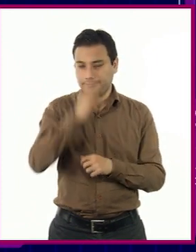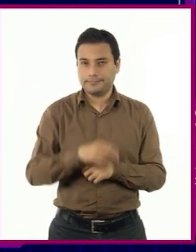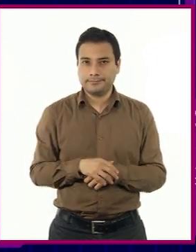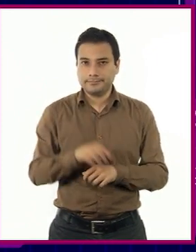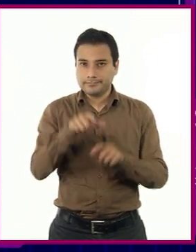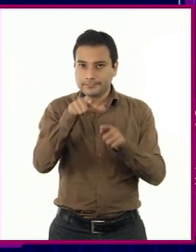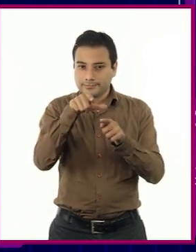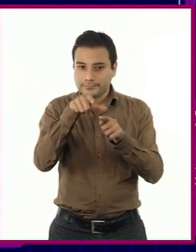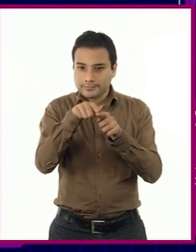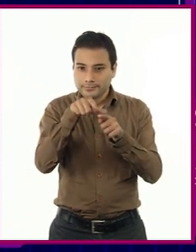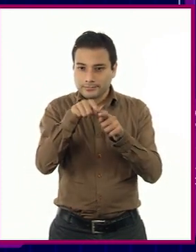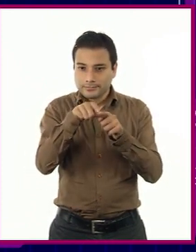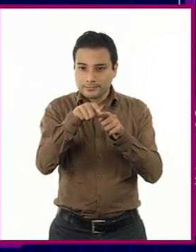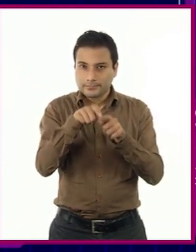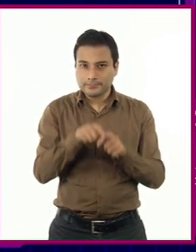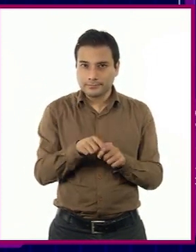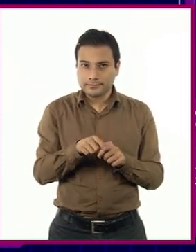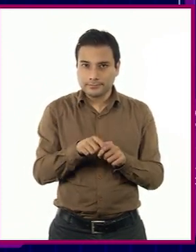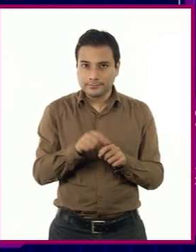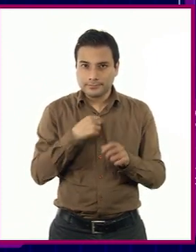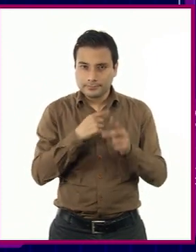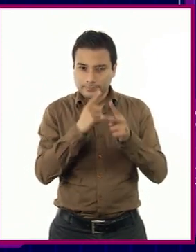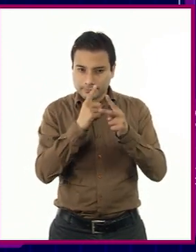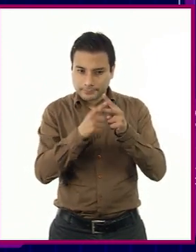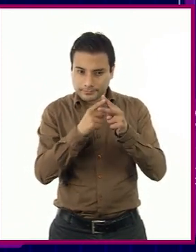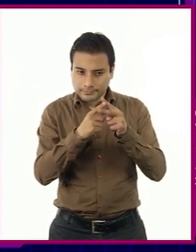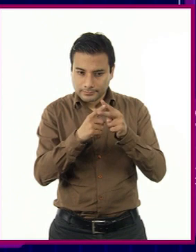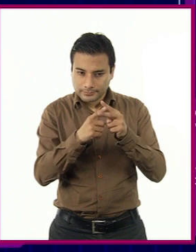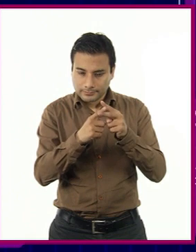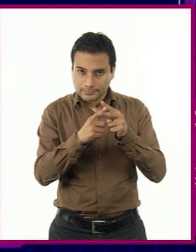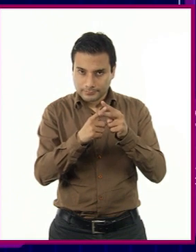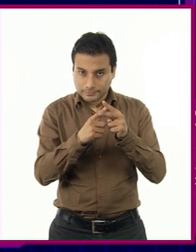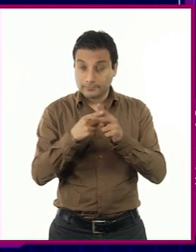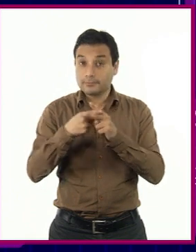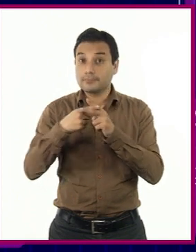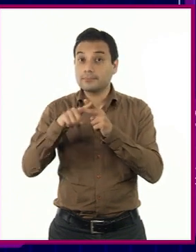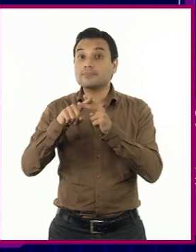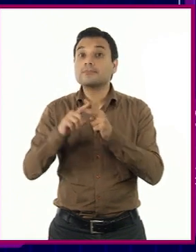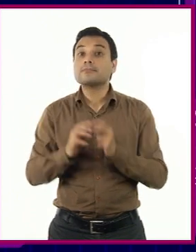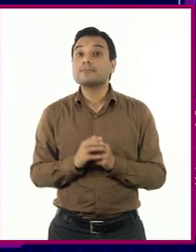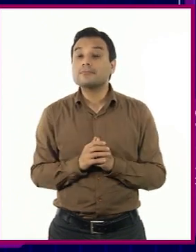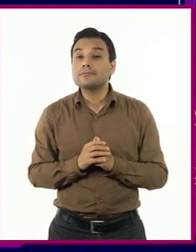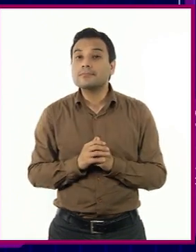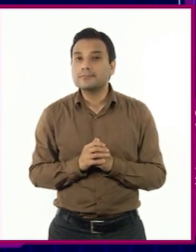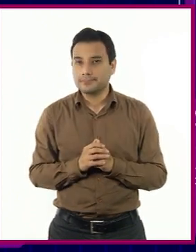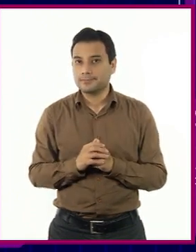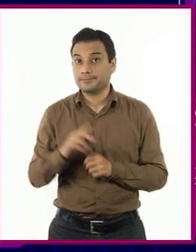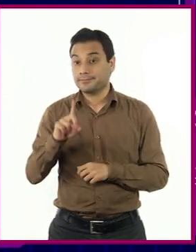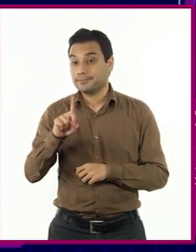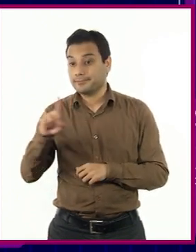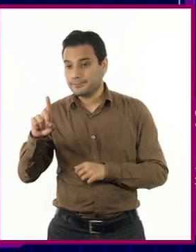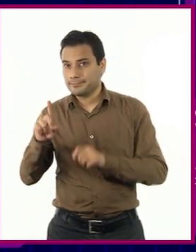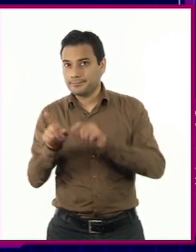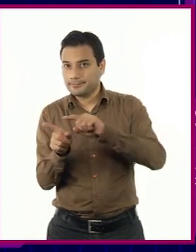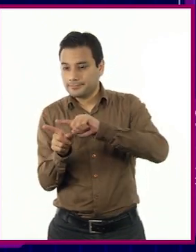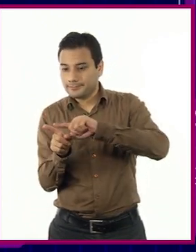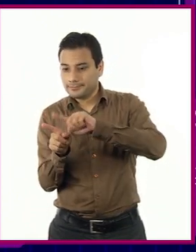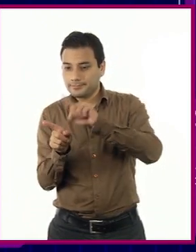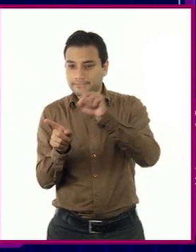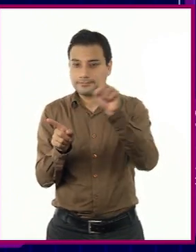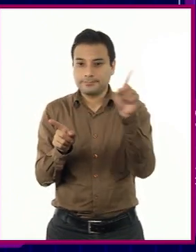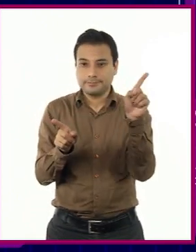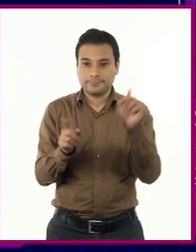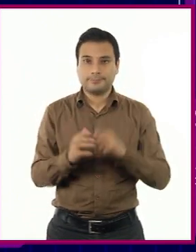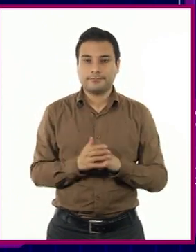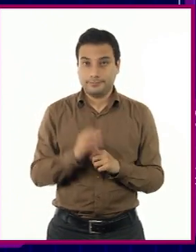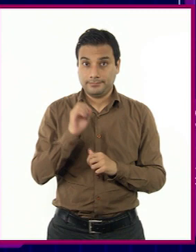en sentido antihorario o en sentido contrario al giro de las manecillas del reloj. Si realizaron